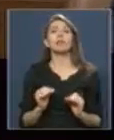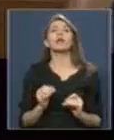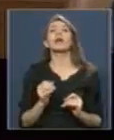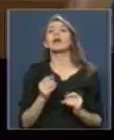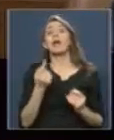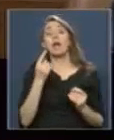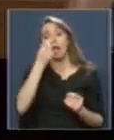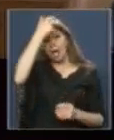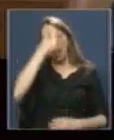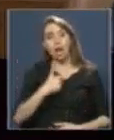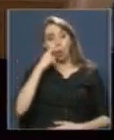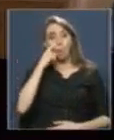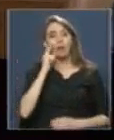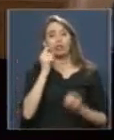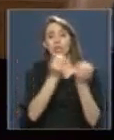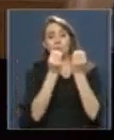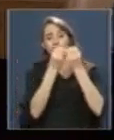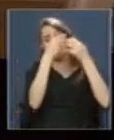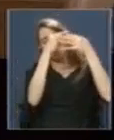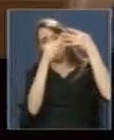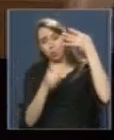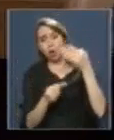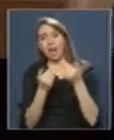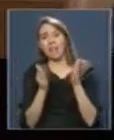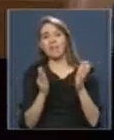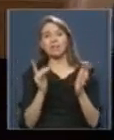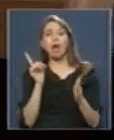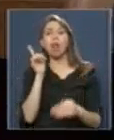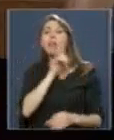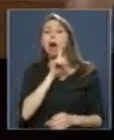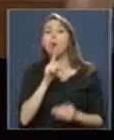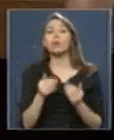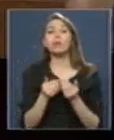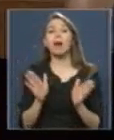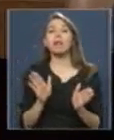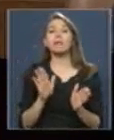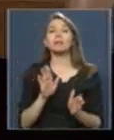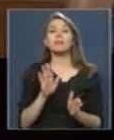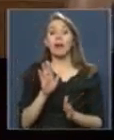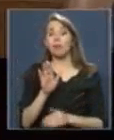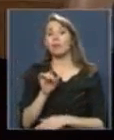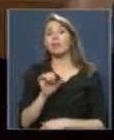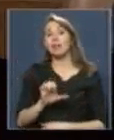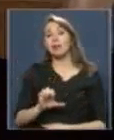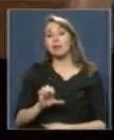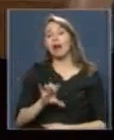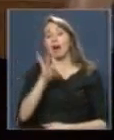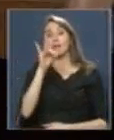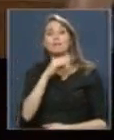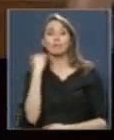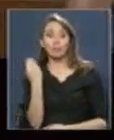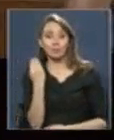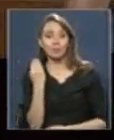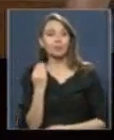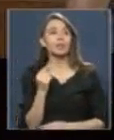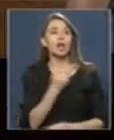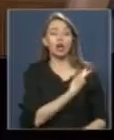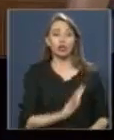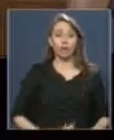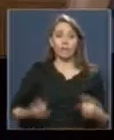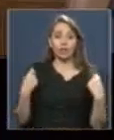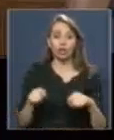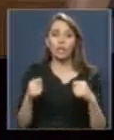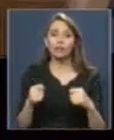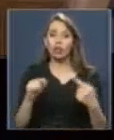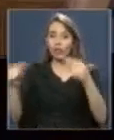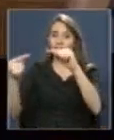o de las últimas libertad. Y la verdad es que el gobierno originalmente intentó cerrar esa discusión. Intentó